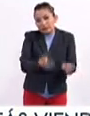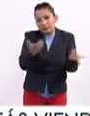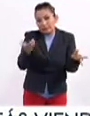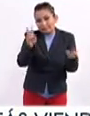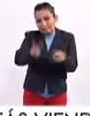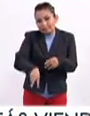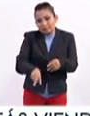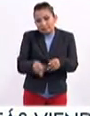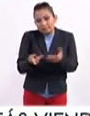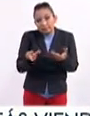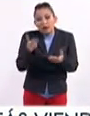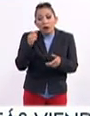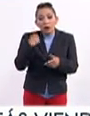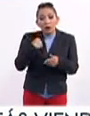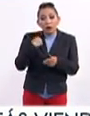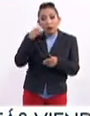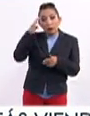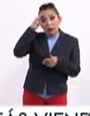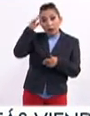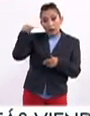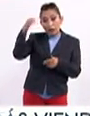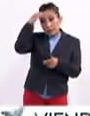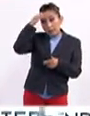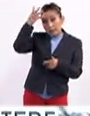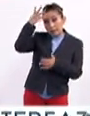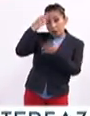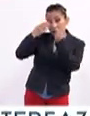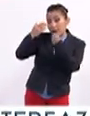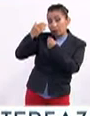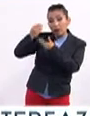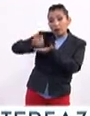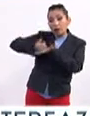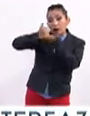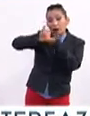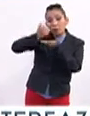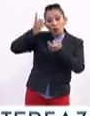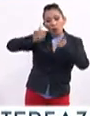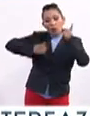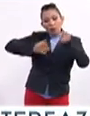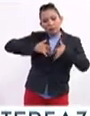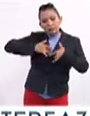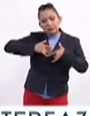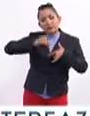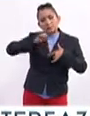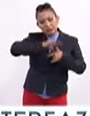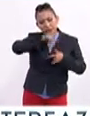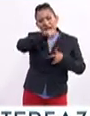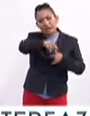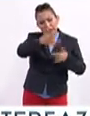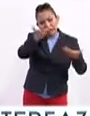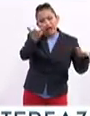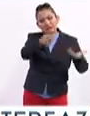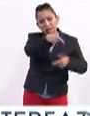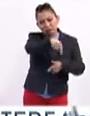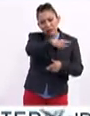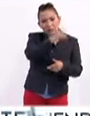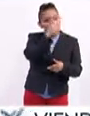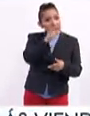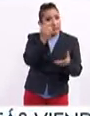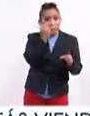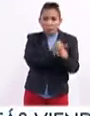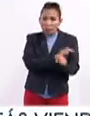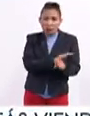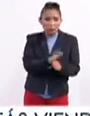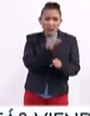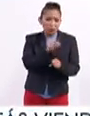diferente. Pero yo pienso que lo que esta experiencia nos da es sembrar la duda, es decir, ¿sabes qué? Sí se pueden hacer las cosas, no es